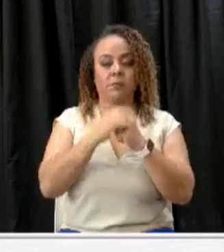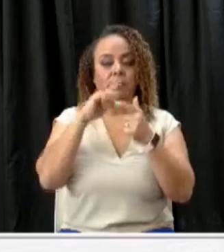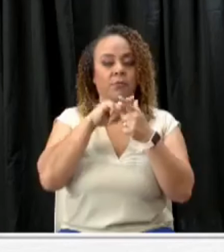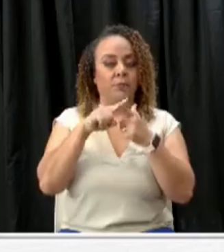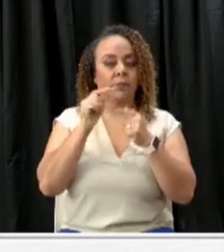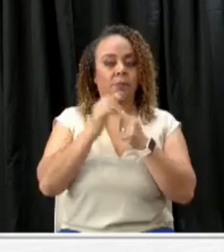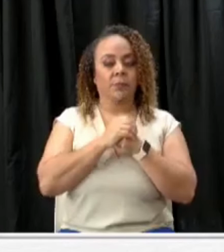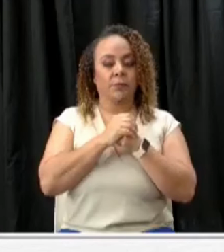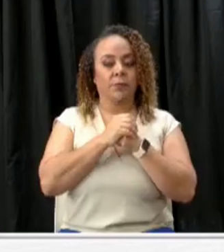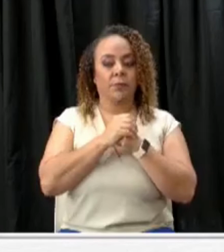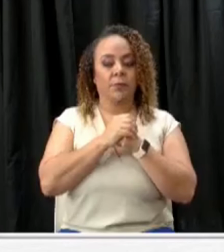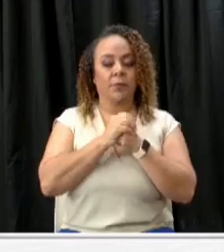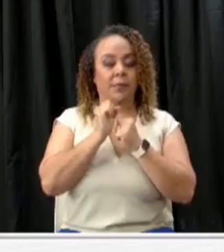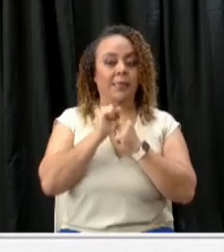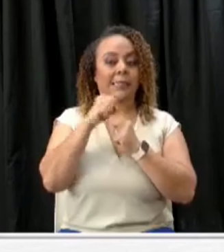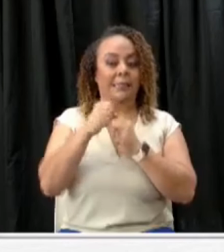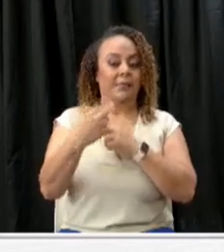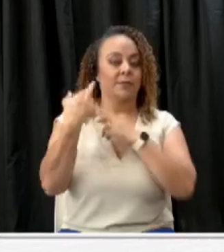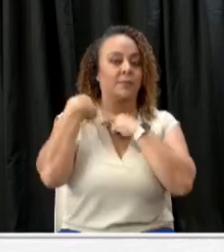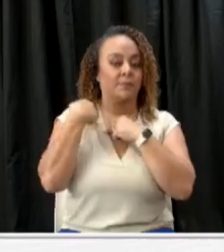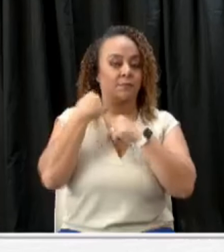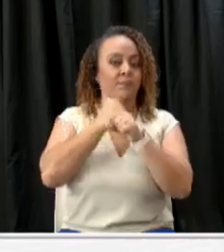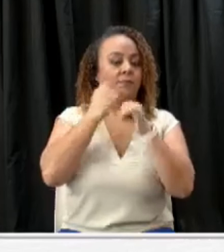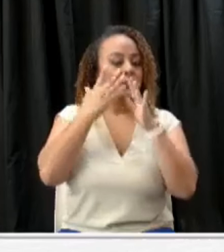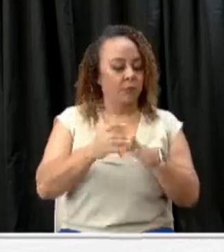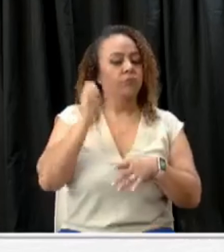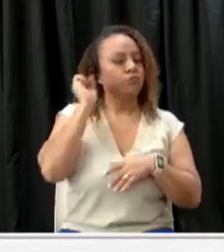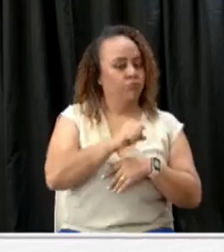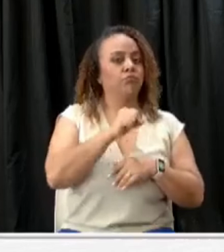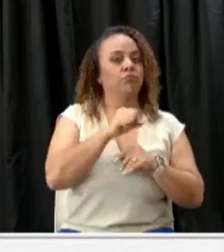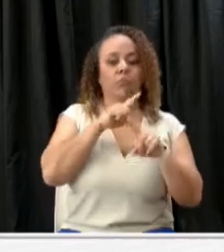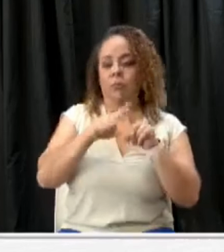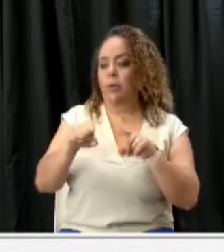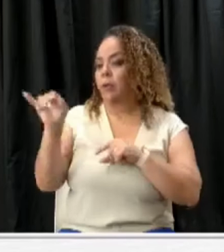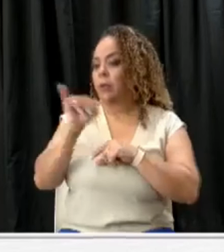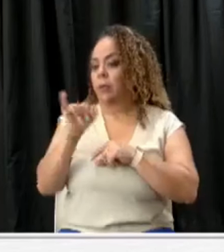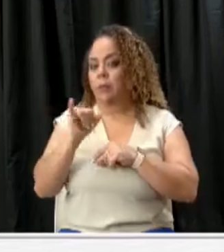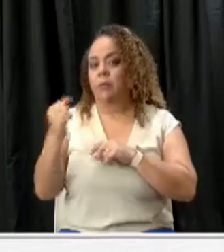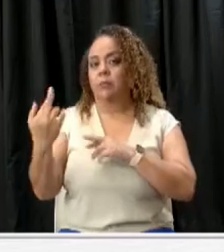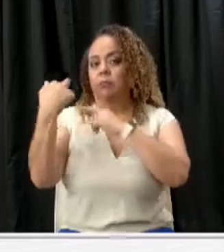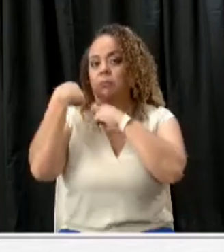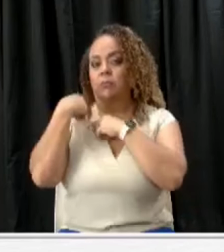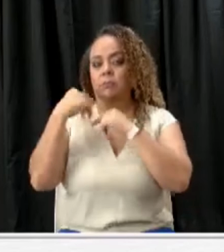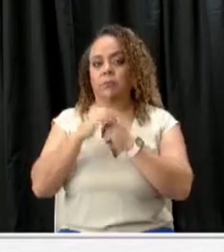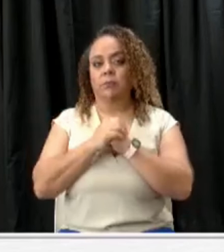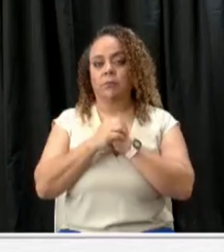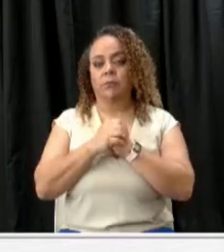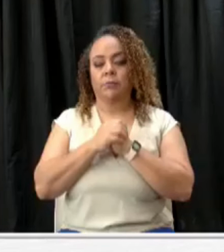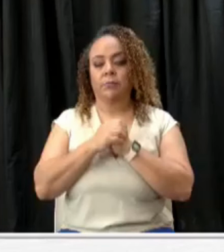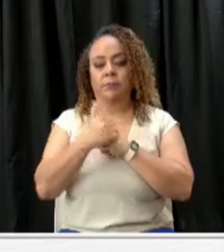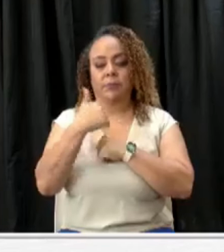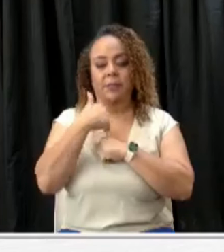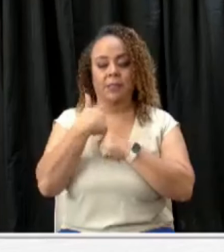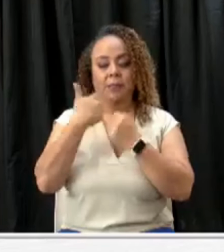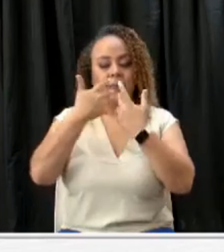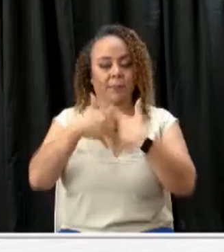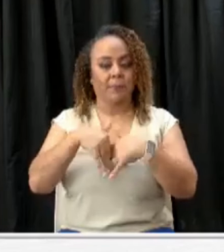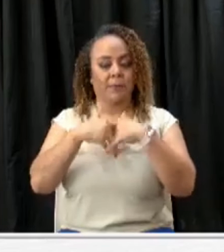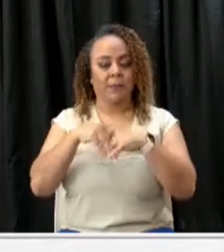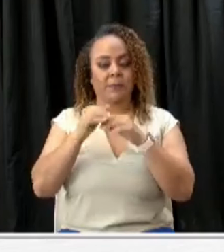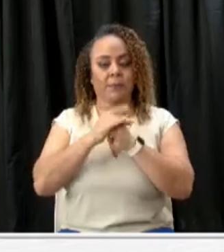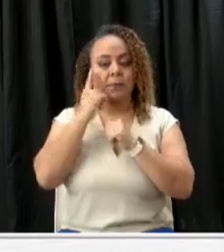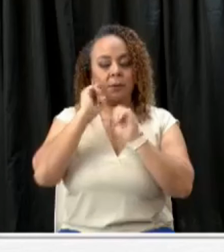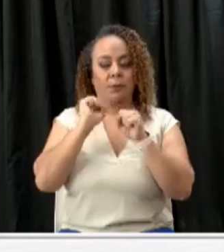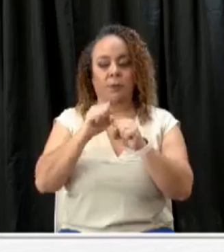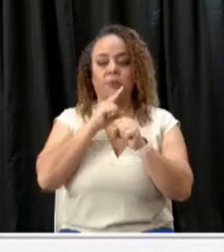Entonces, sí es responsabilidad de los trabajadores, pero no quiero dejar de lado la responsabilidad que tienen las empresas, claro, para